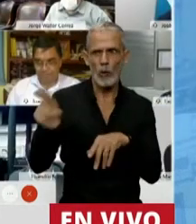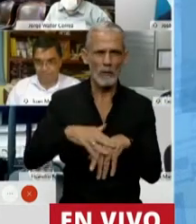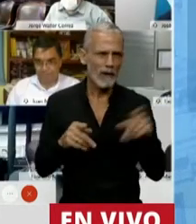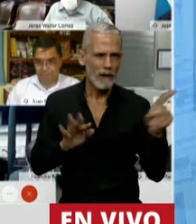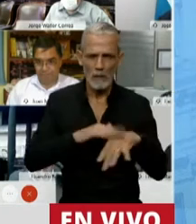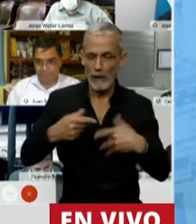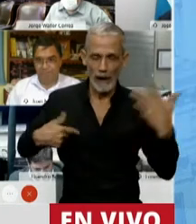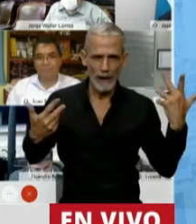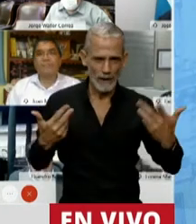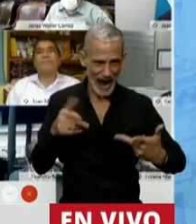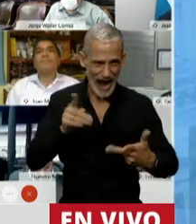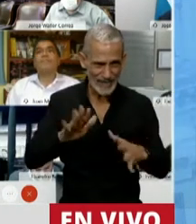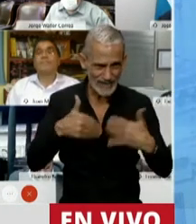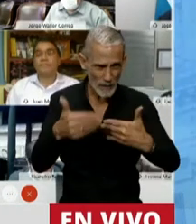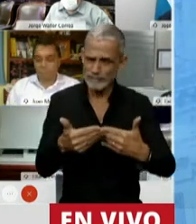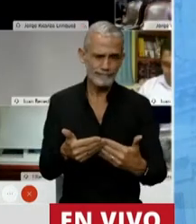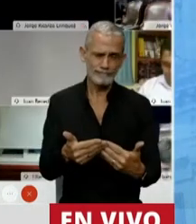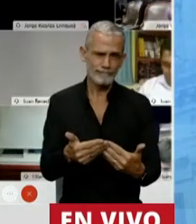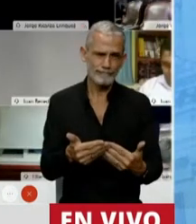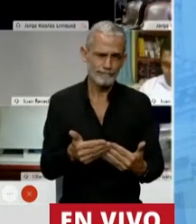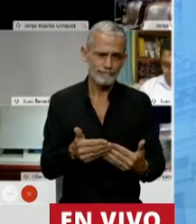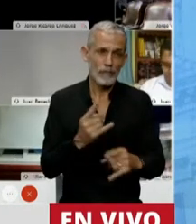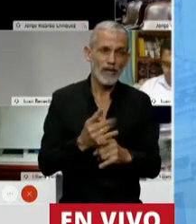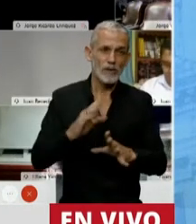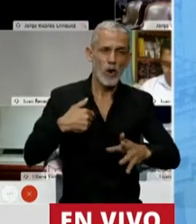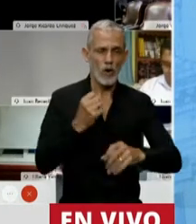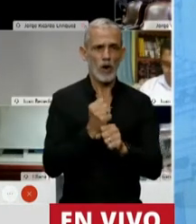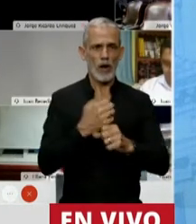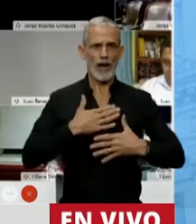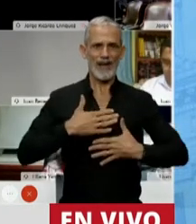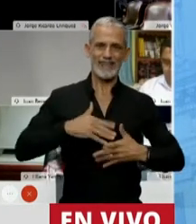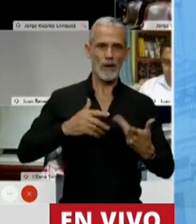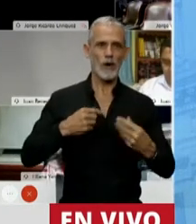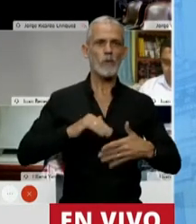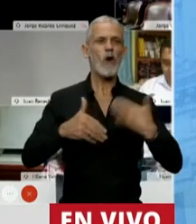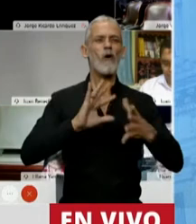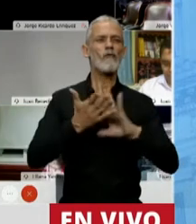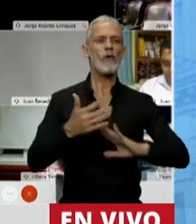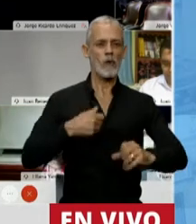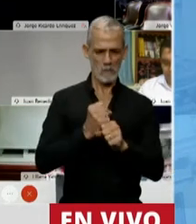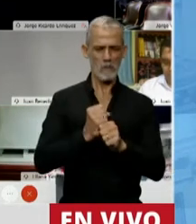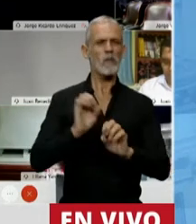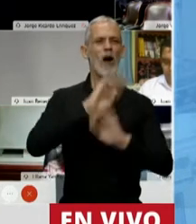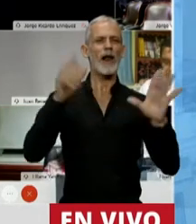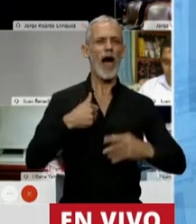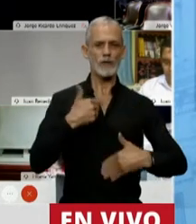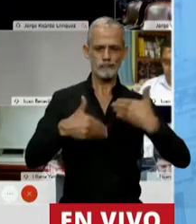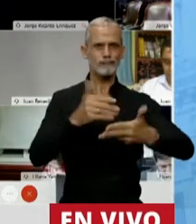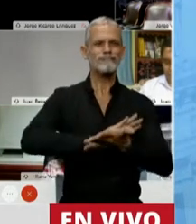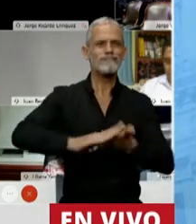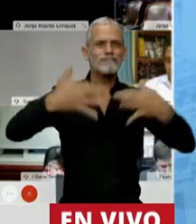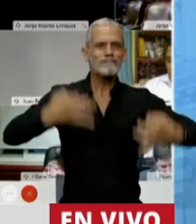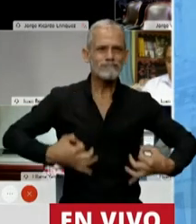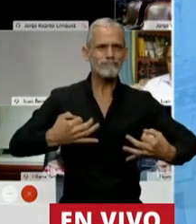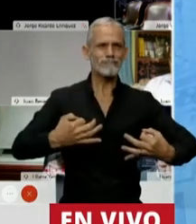y a otros, porque cada uno, cada vez que tiene que desempeñar una tarea, la desarrolla con total transparencia,